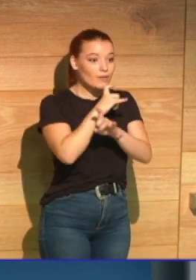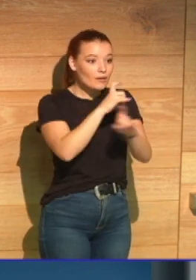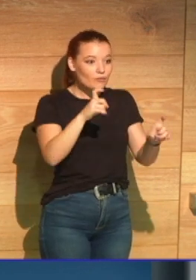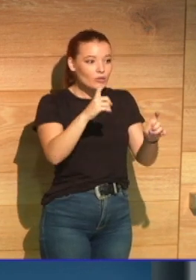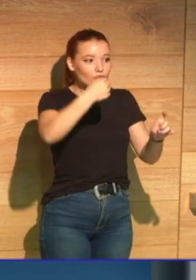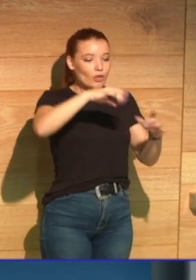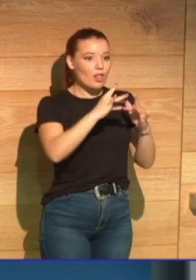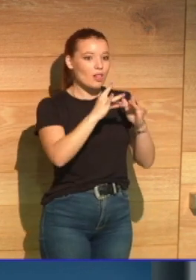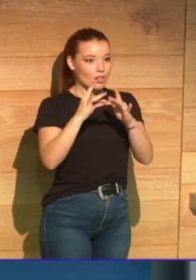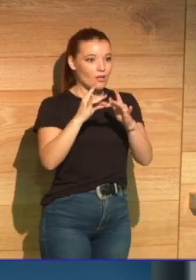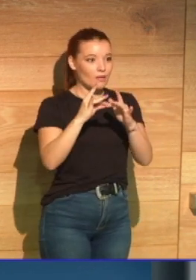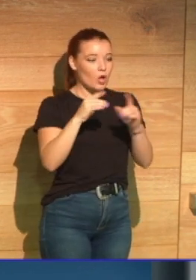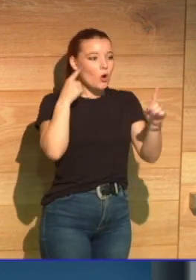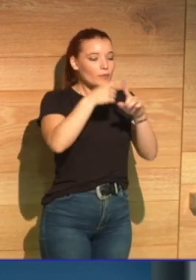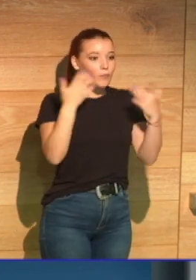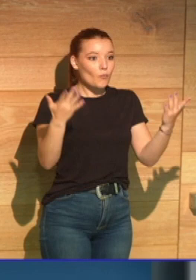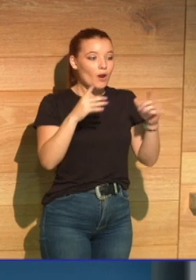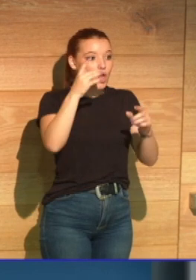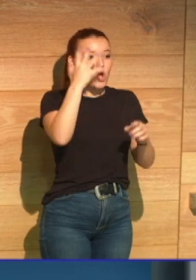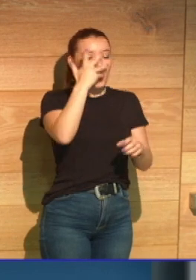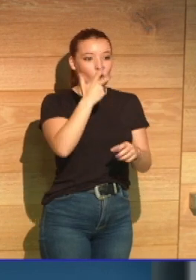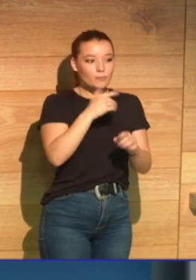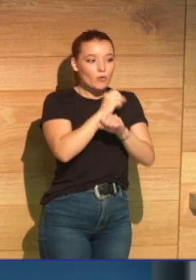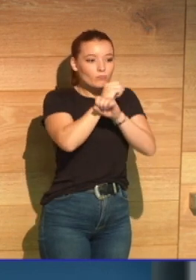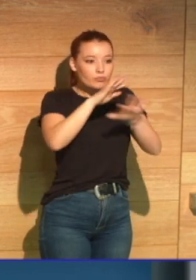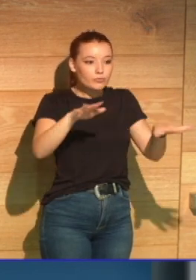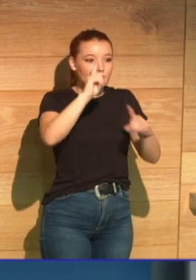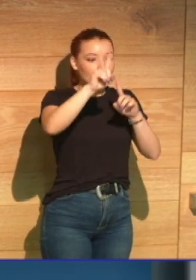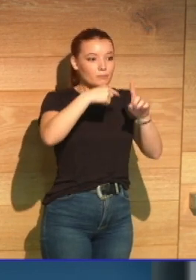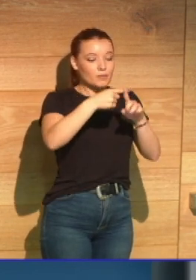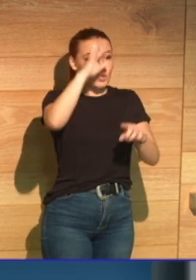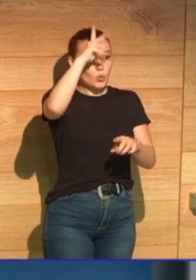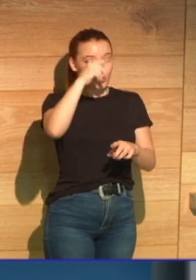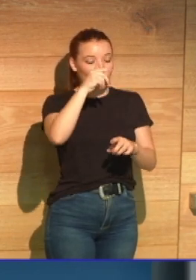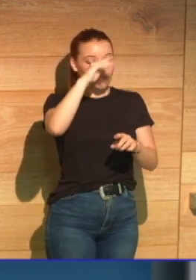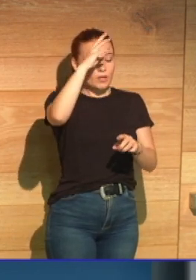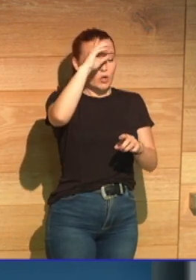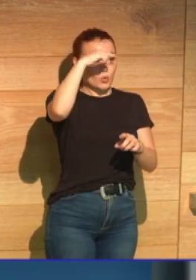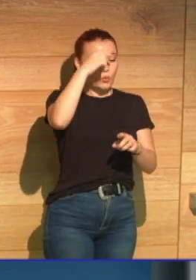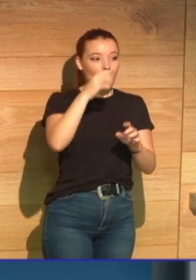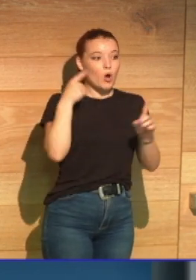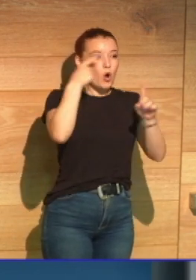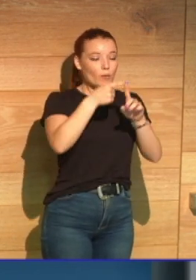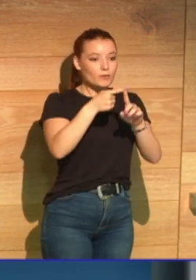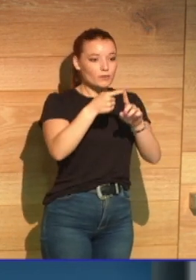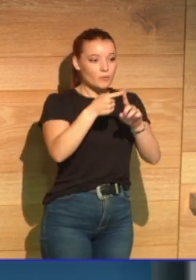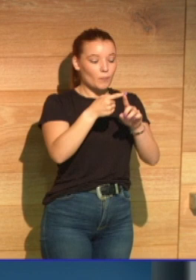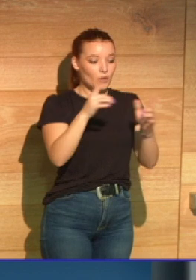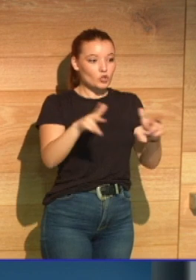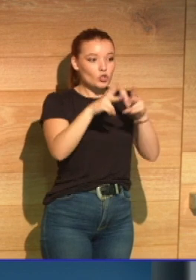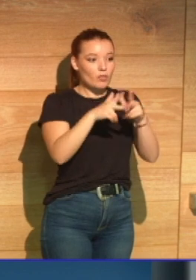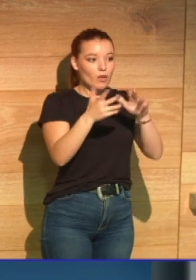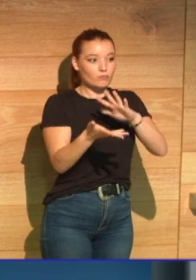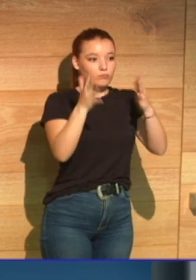misión de divulgar el conocimiento y la cultura para transformar a la sociedad. Tengo el gusto de presentar a Ricardo Rubiales y